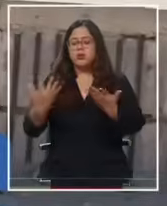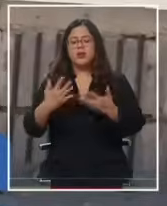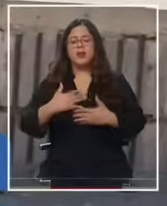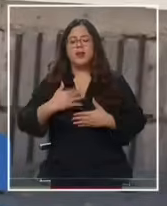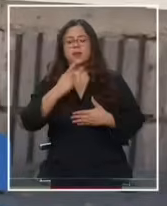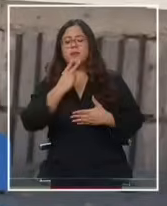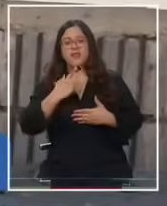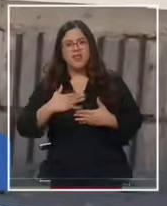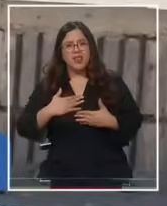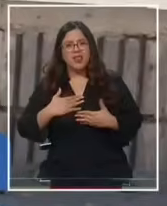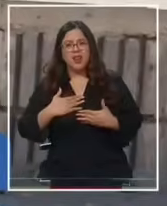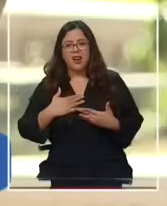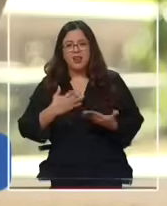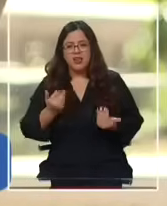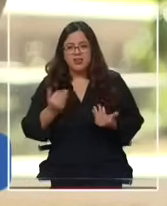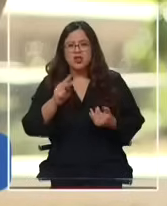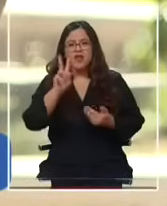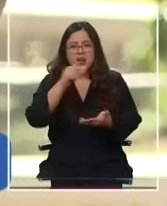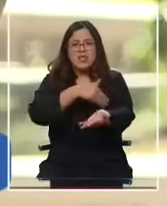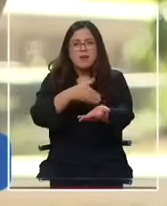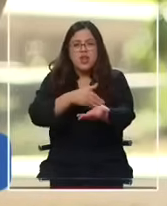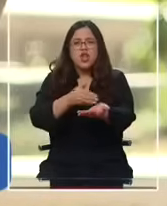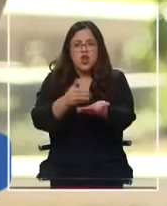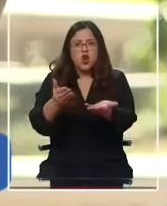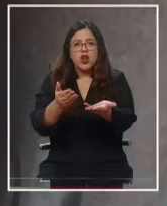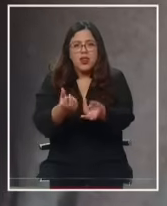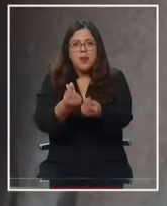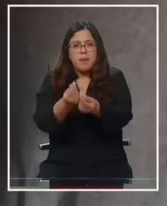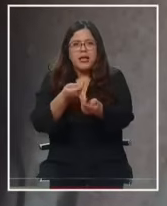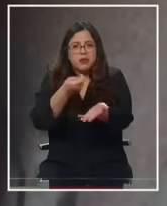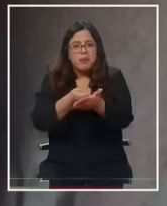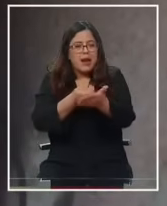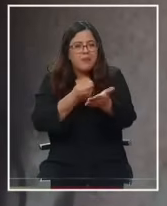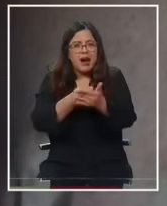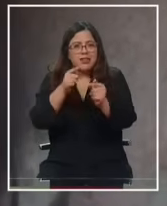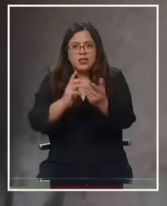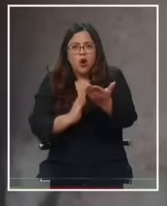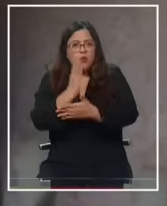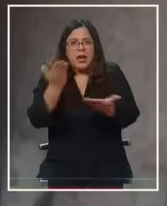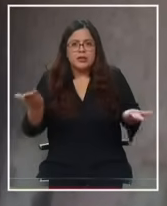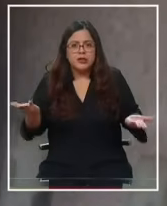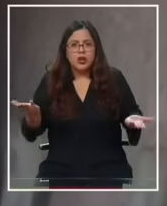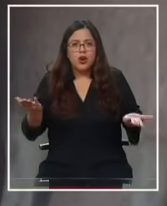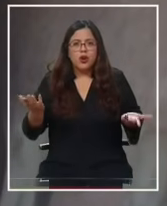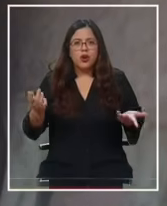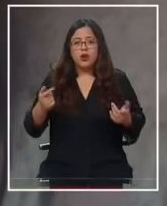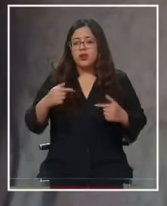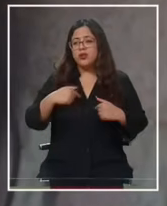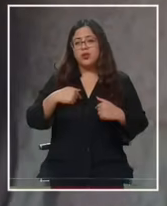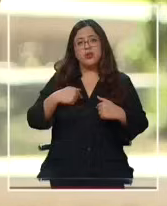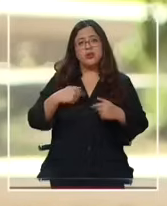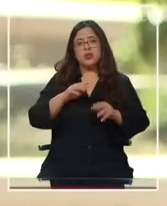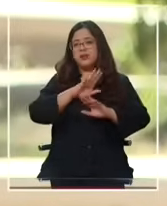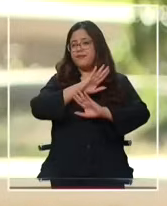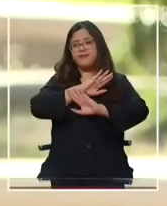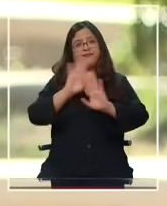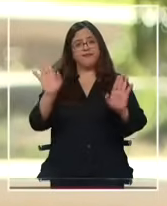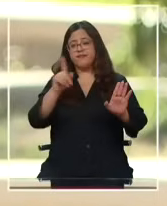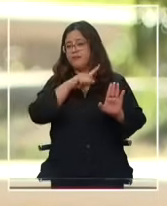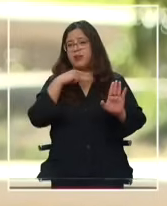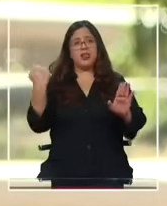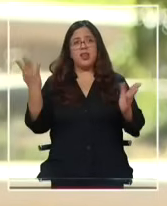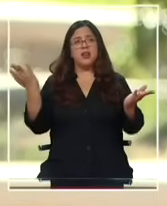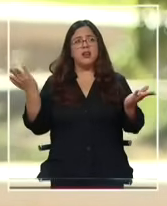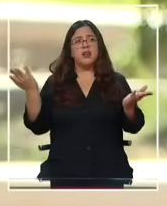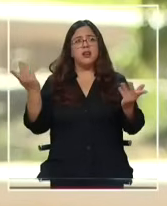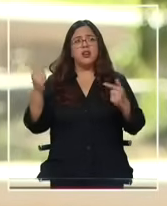mi vida de 20 millones y demás, porque eso era como para empezar. No, yo me di por vencida, porque yo no voy a hacer